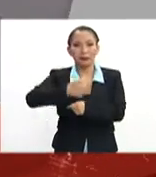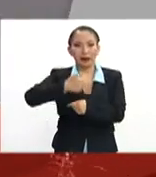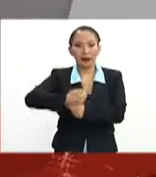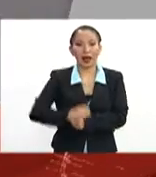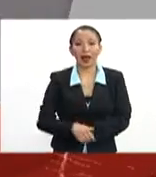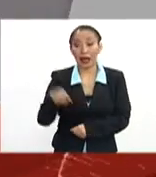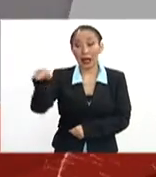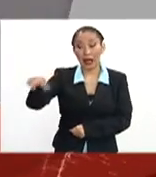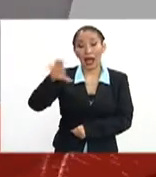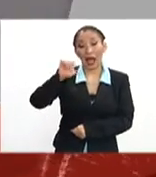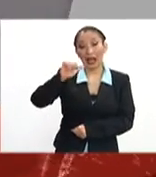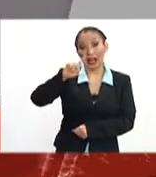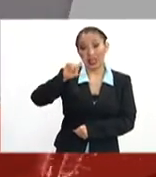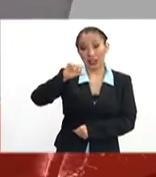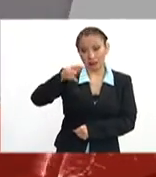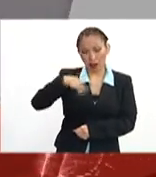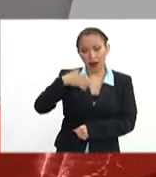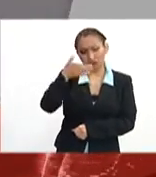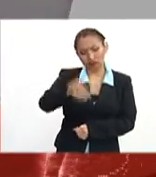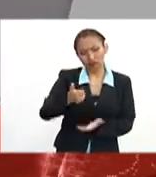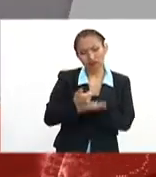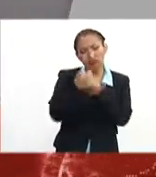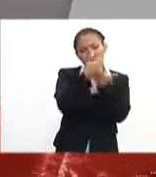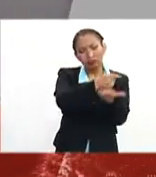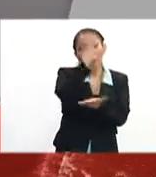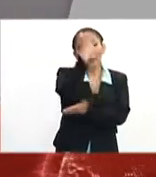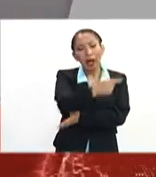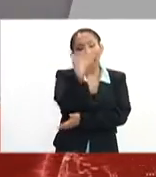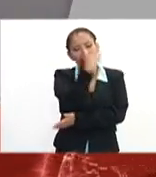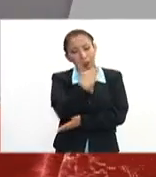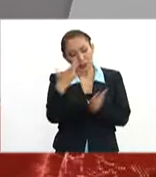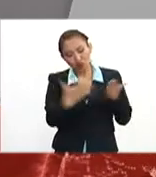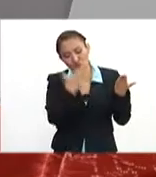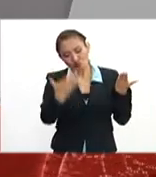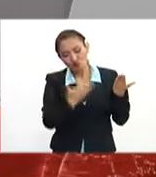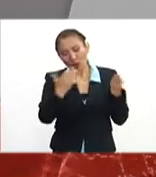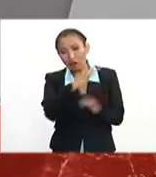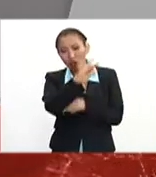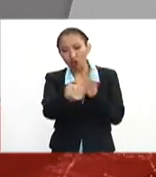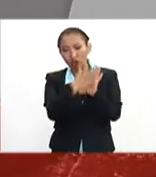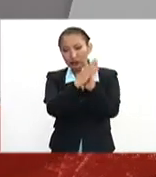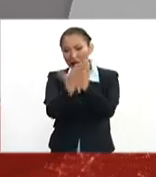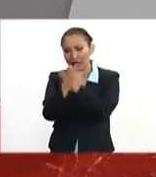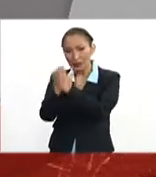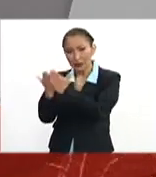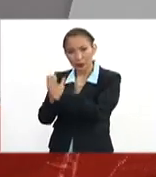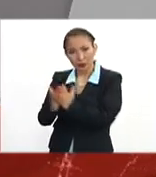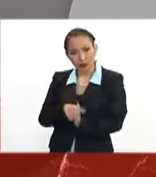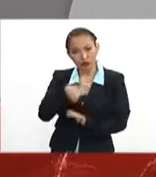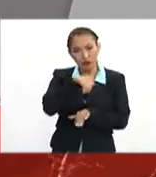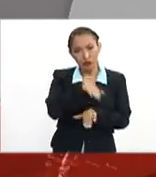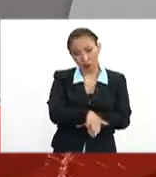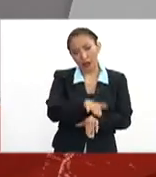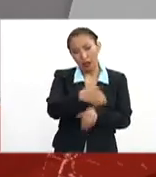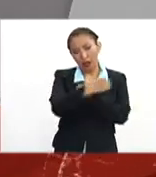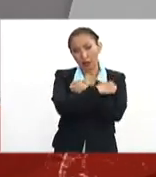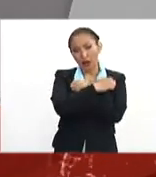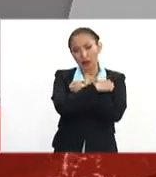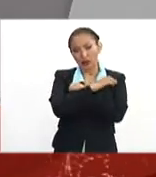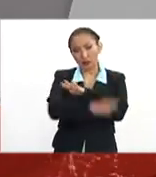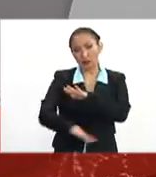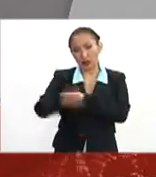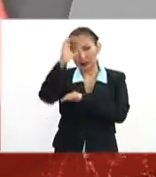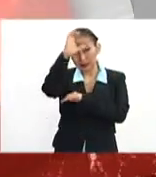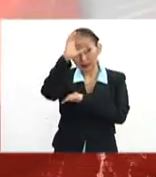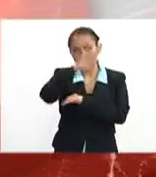ha aceptado participar como institución para hacer la revisión de todos los contenidos que están relacionados con